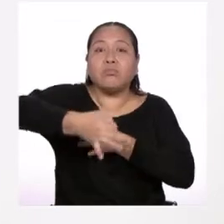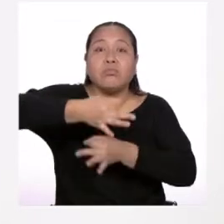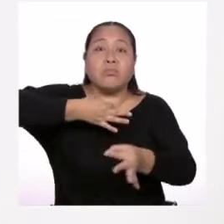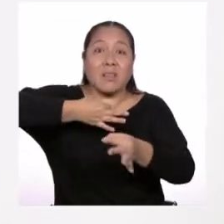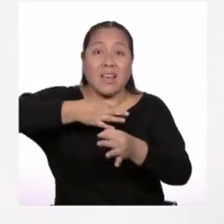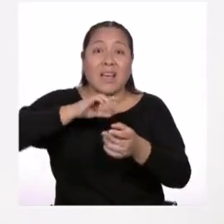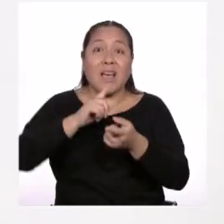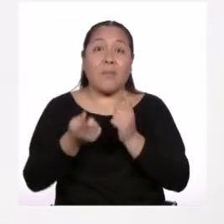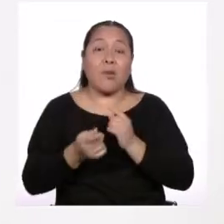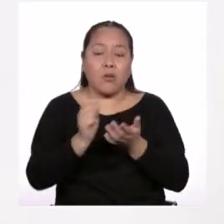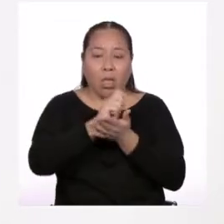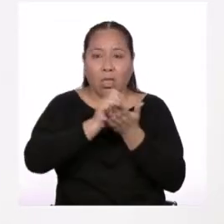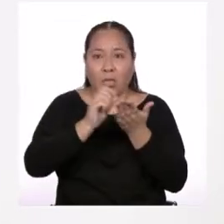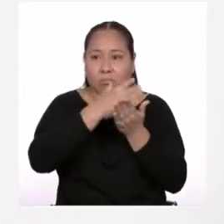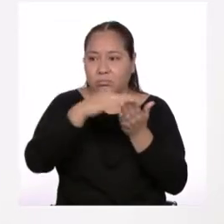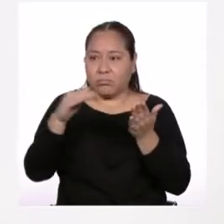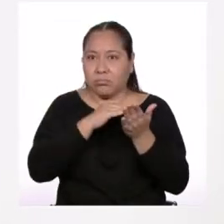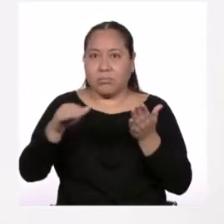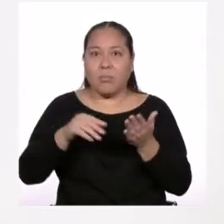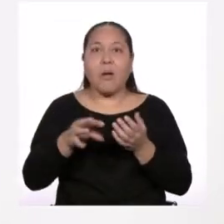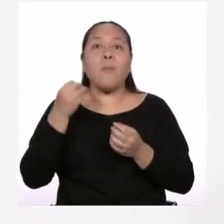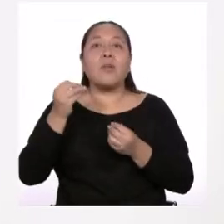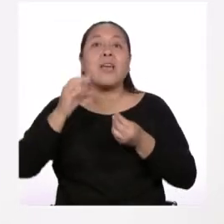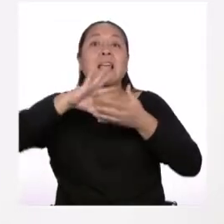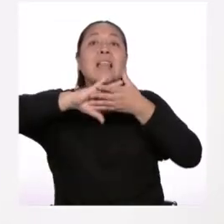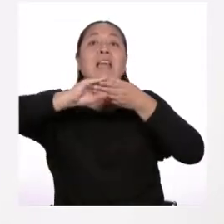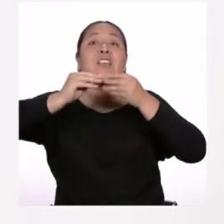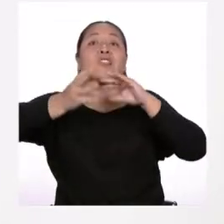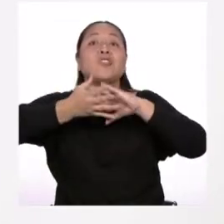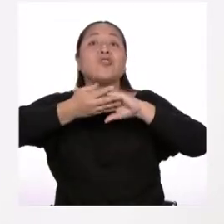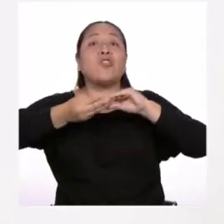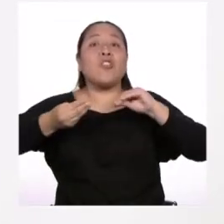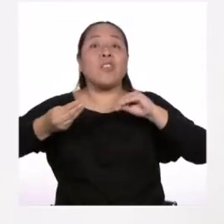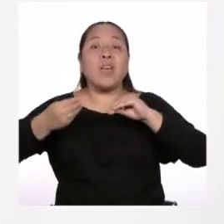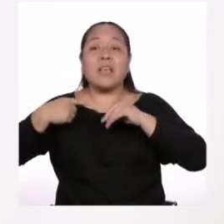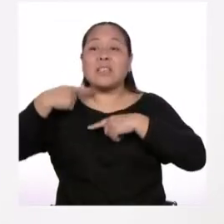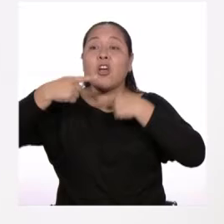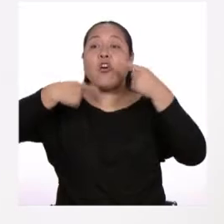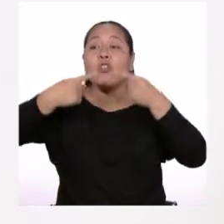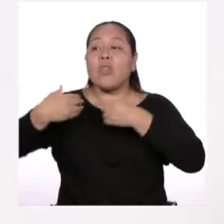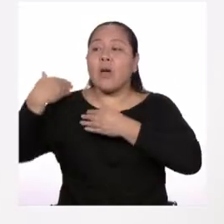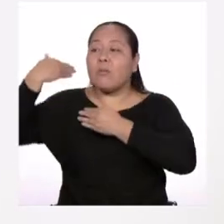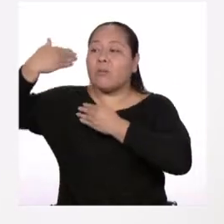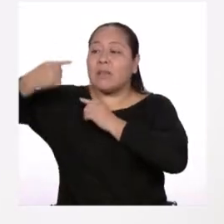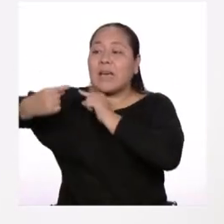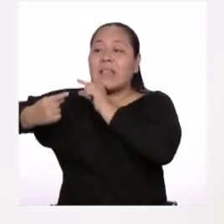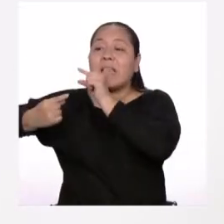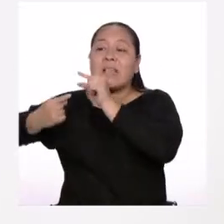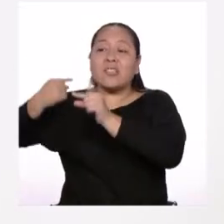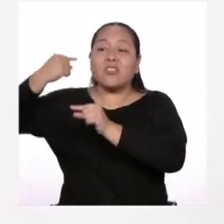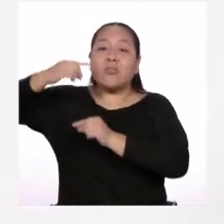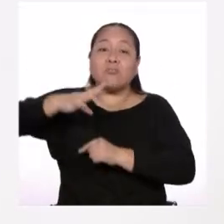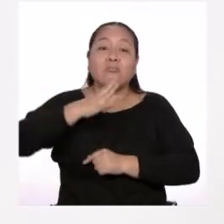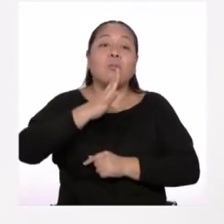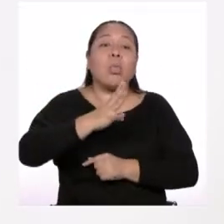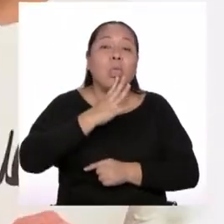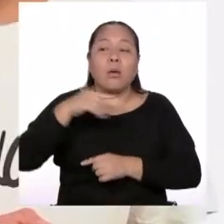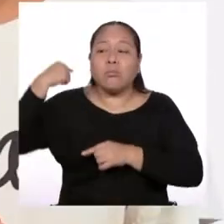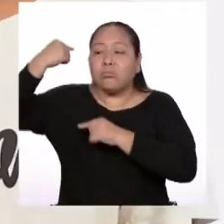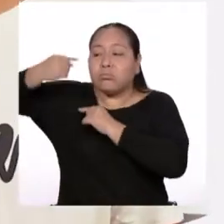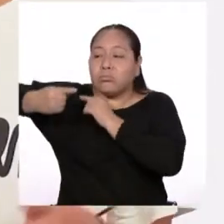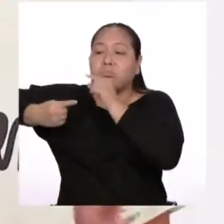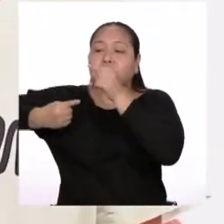Homero hizo fue escribir una historia que se transmitía de generación a generación, de manera oral entre los